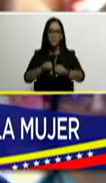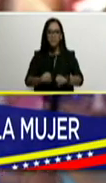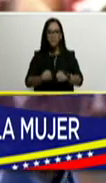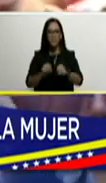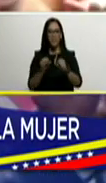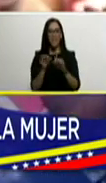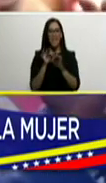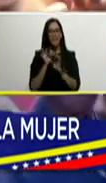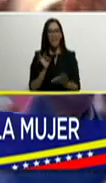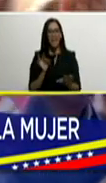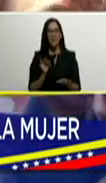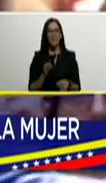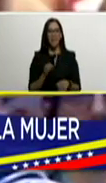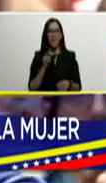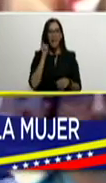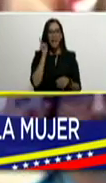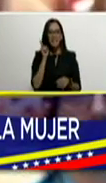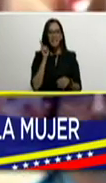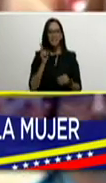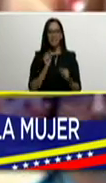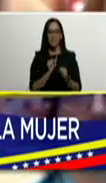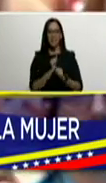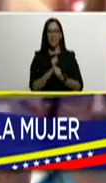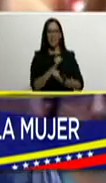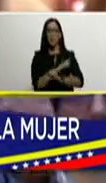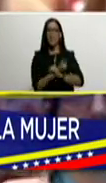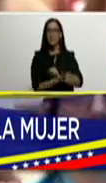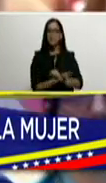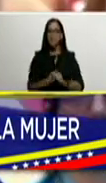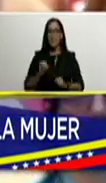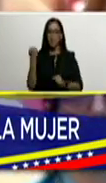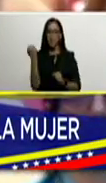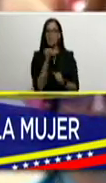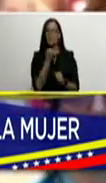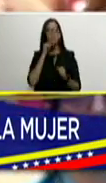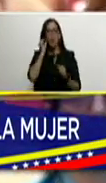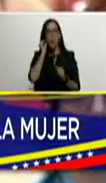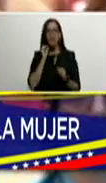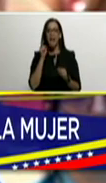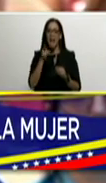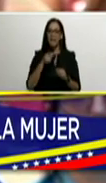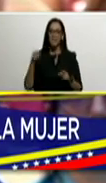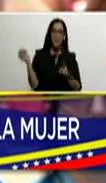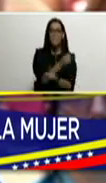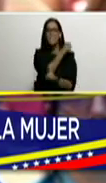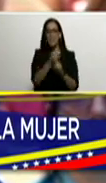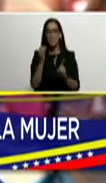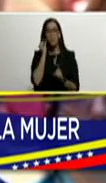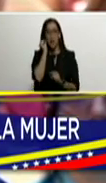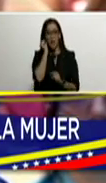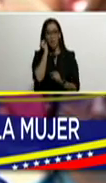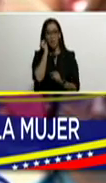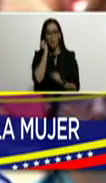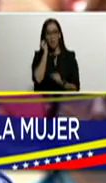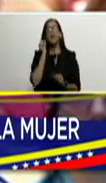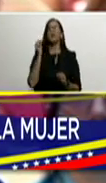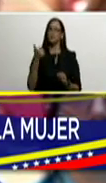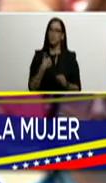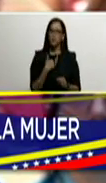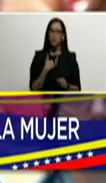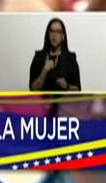alejar a ese potencial femicida, a ese agresor, inclusive, yo agregaría, a los